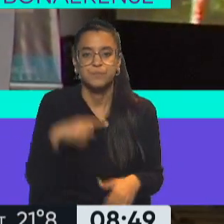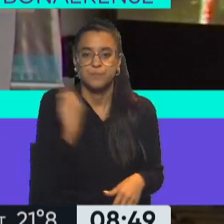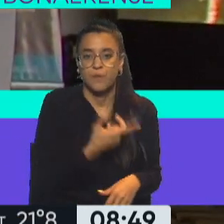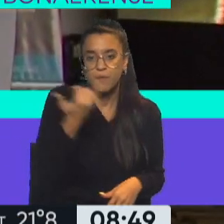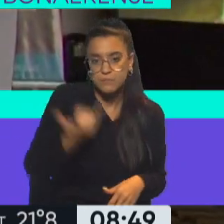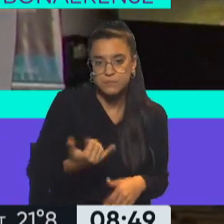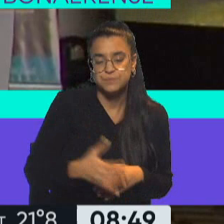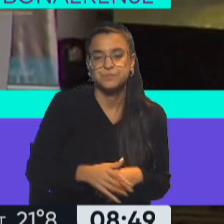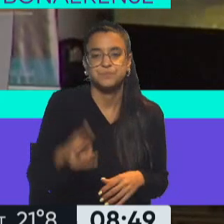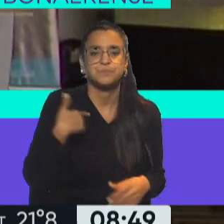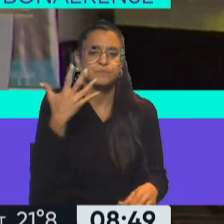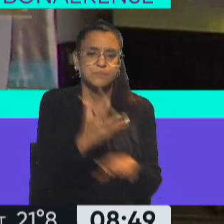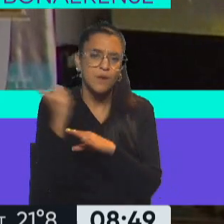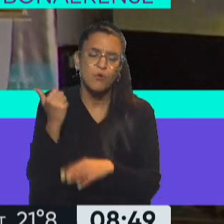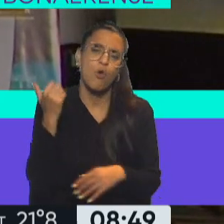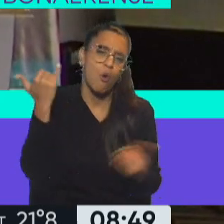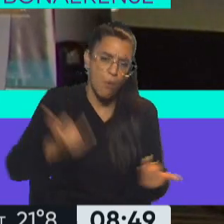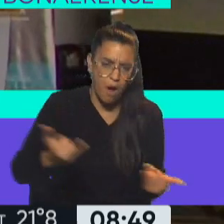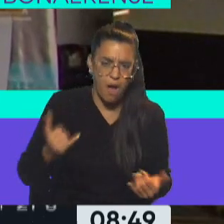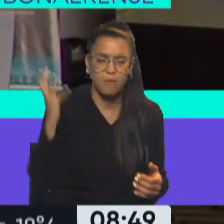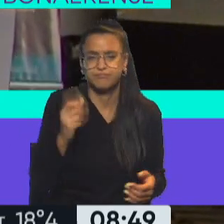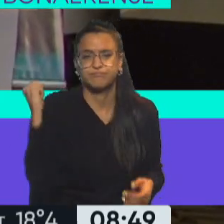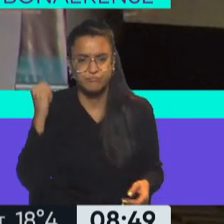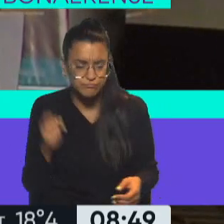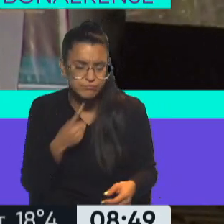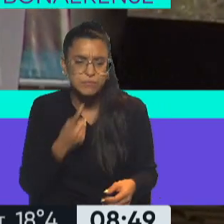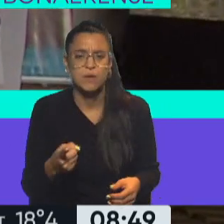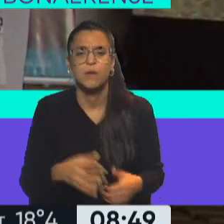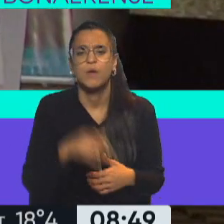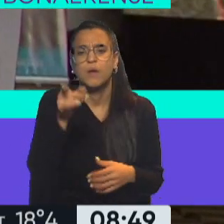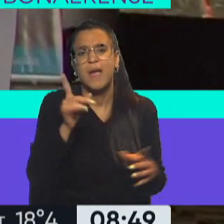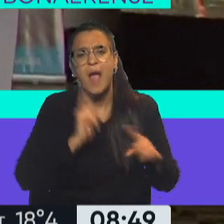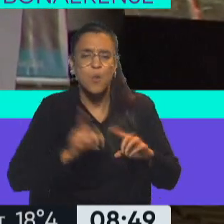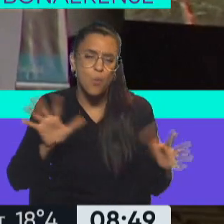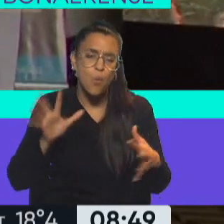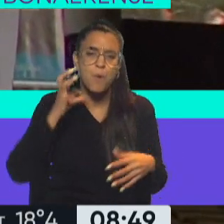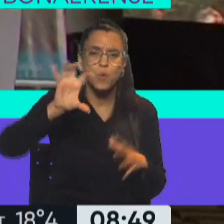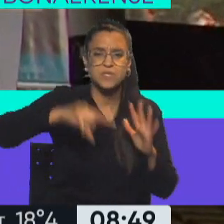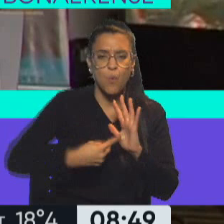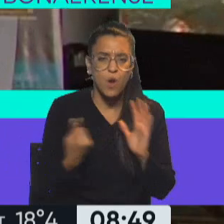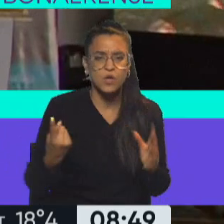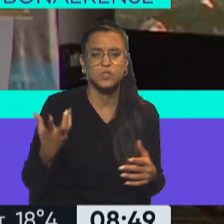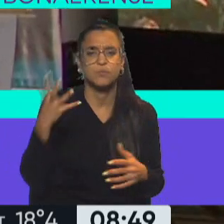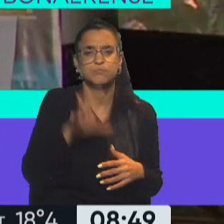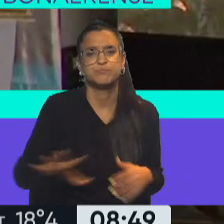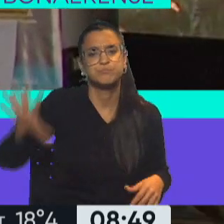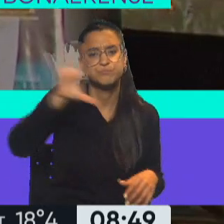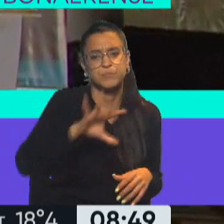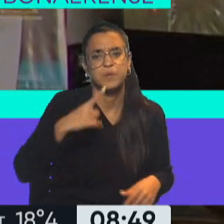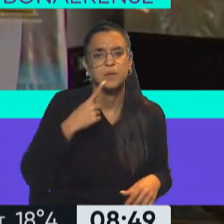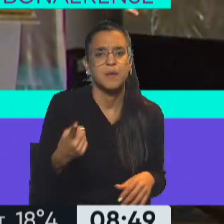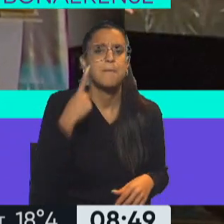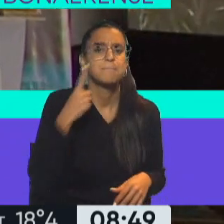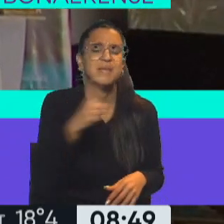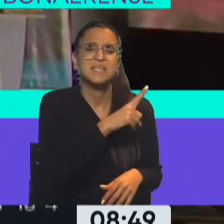tenemos arrebatos, robos, usted calcule que la provincia de Buenos Aires tiene una proyección de más de